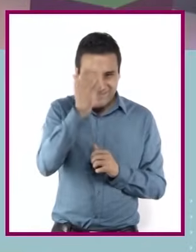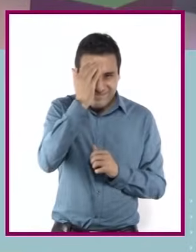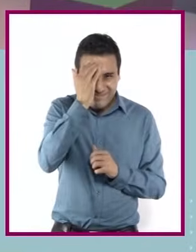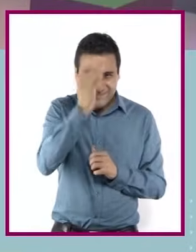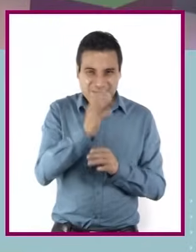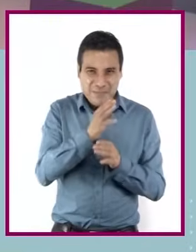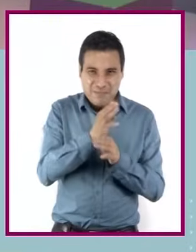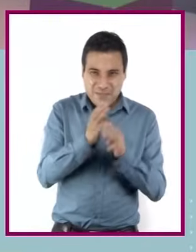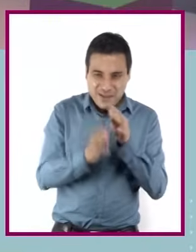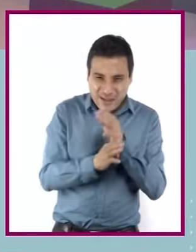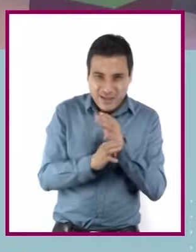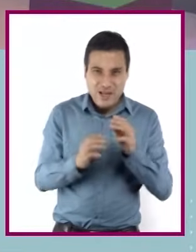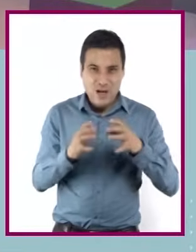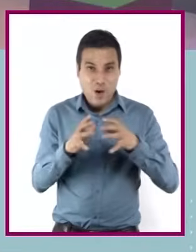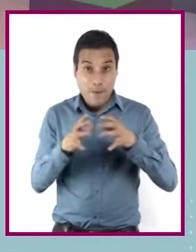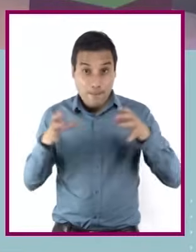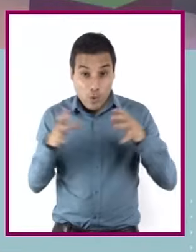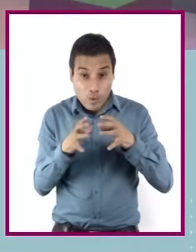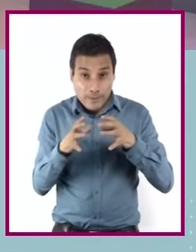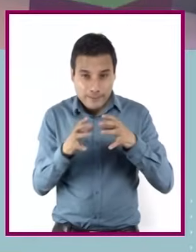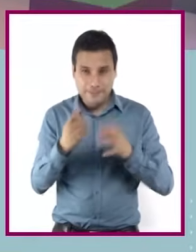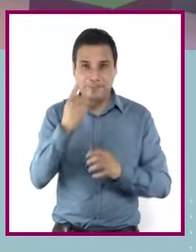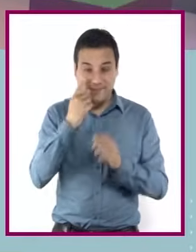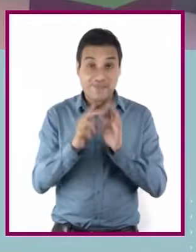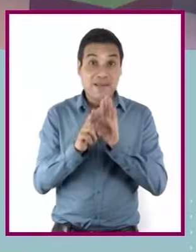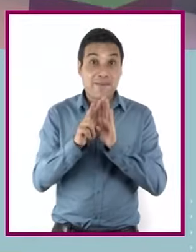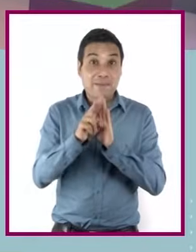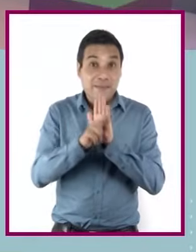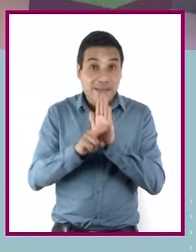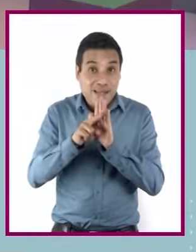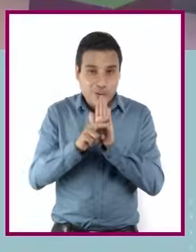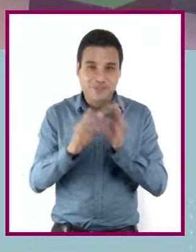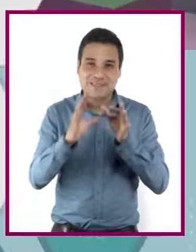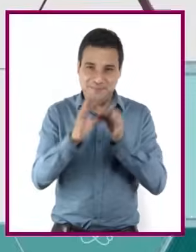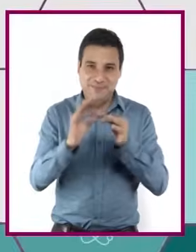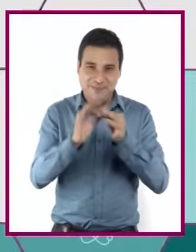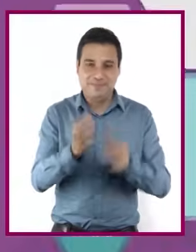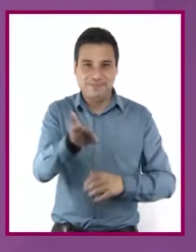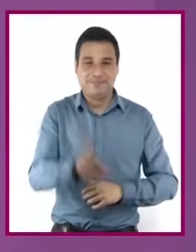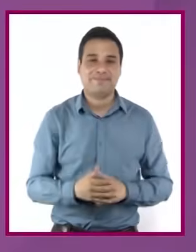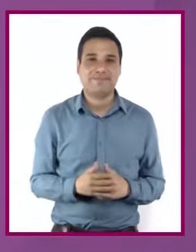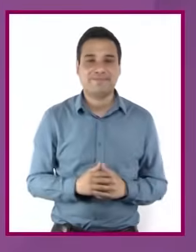volumen? Veamos el siguiente video para repasar estos conceptos.